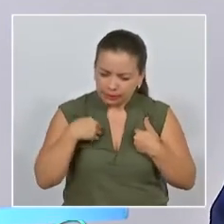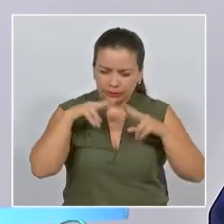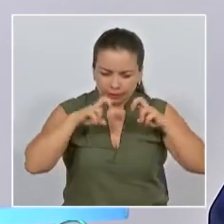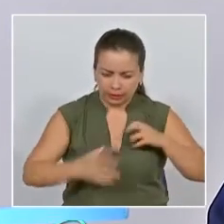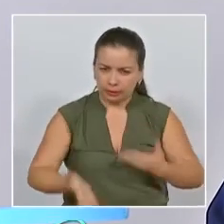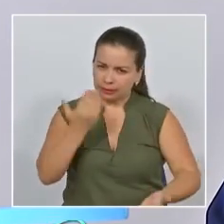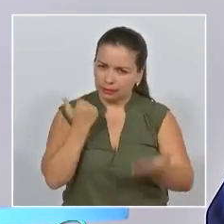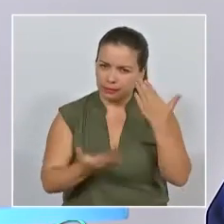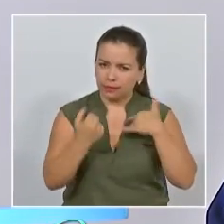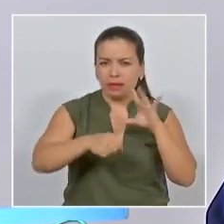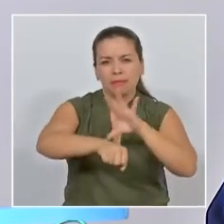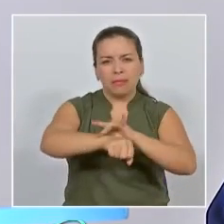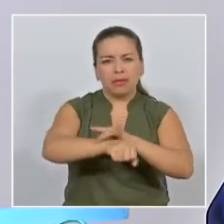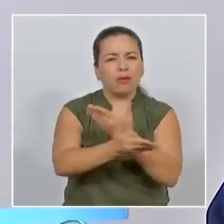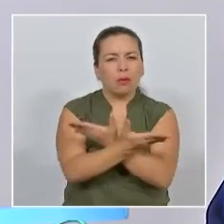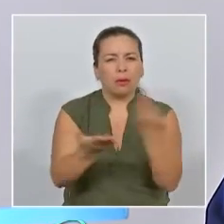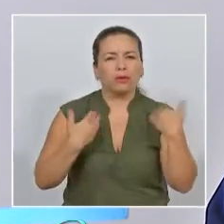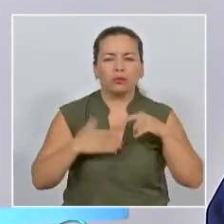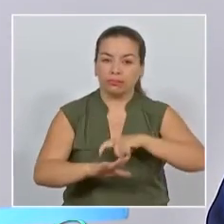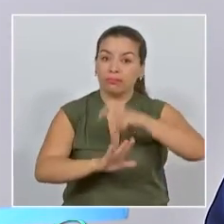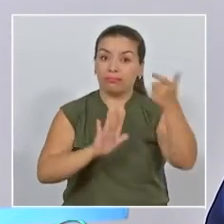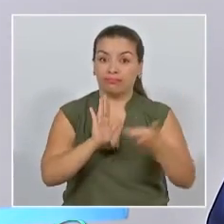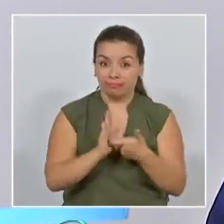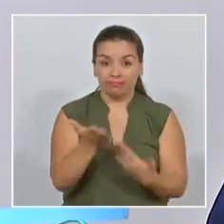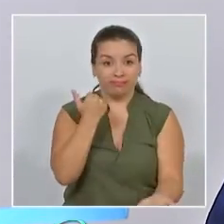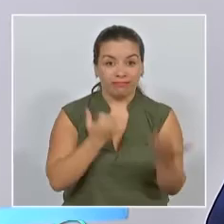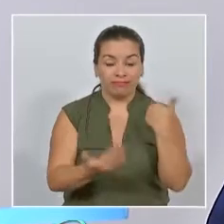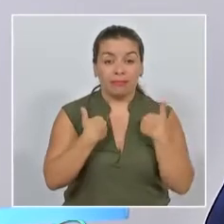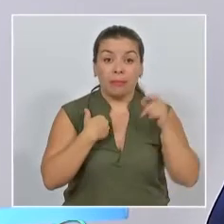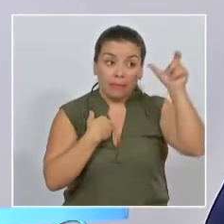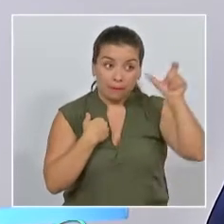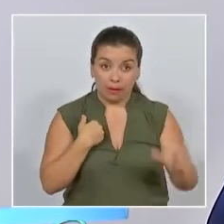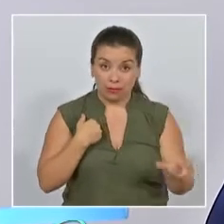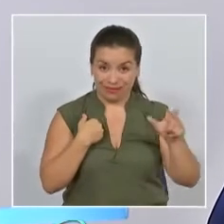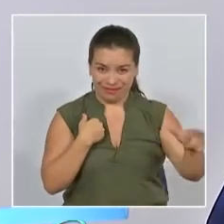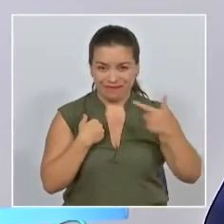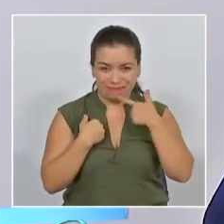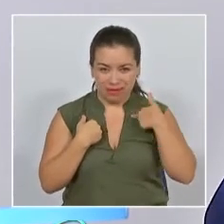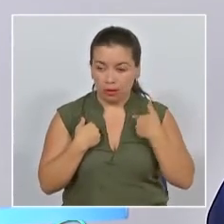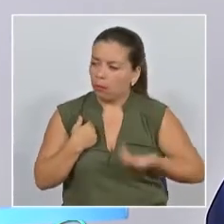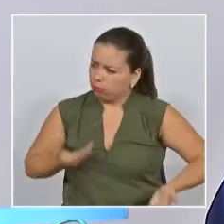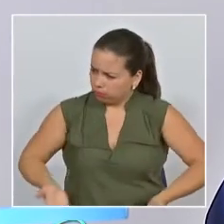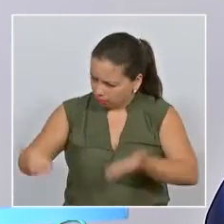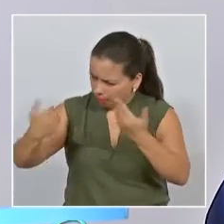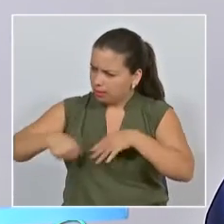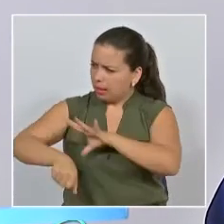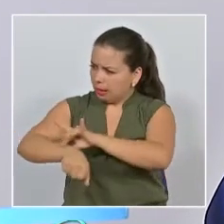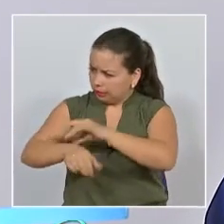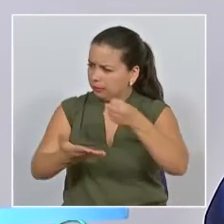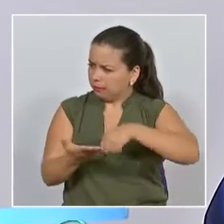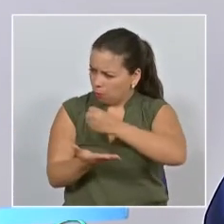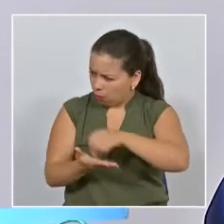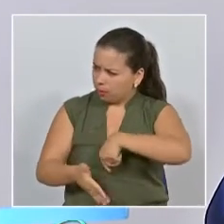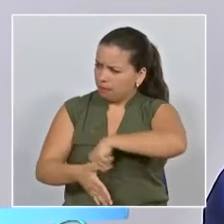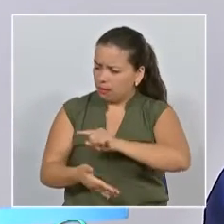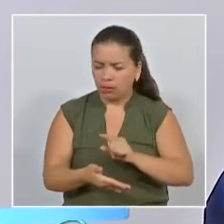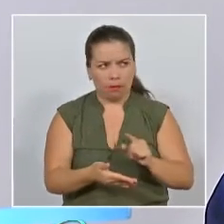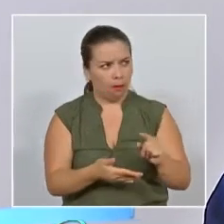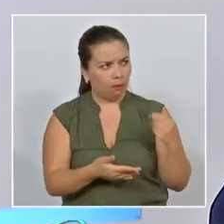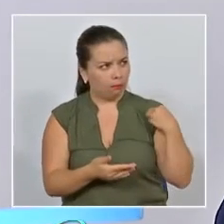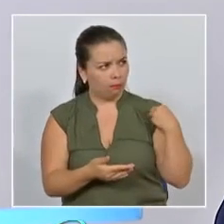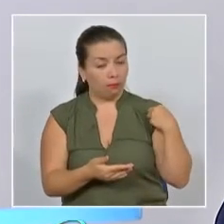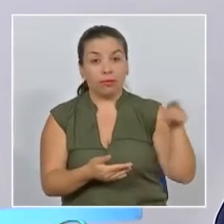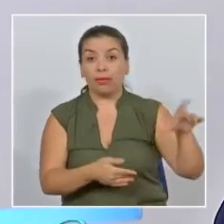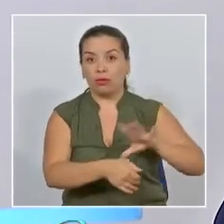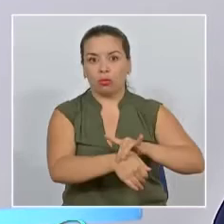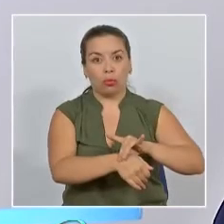cosas terapéuticas complementarias. Cuando a mí la persona que me indujo a estudiar también la medicina biológica es una doctora